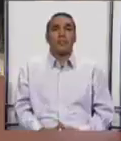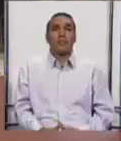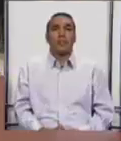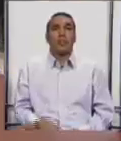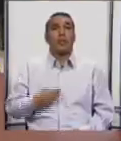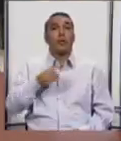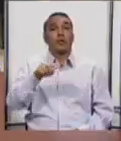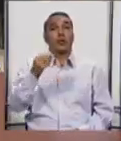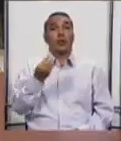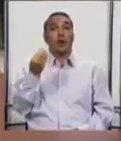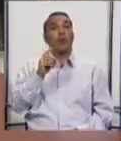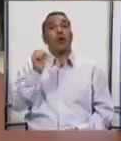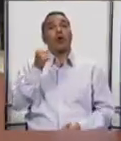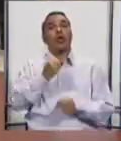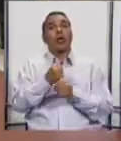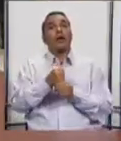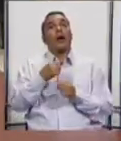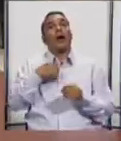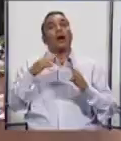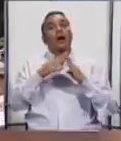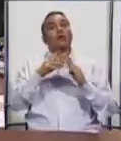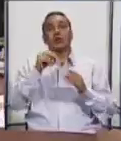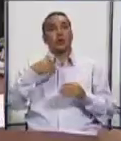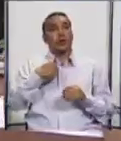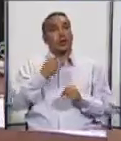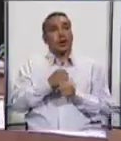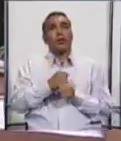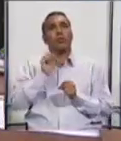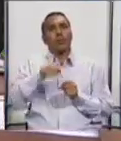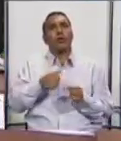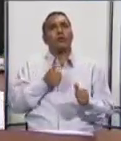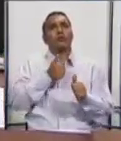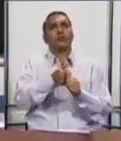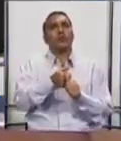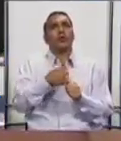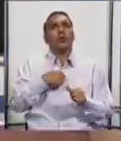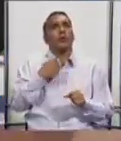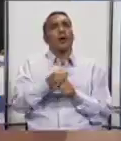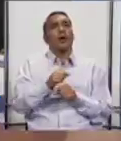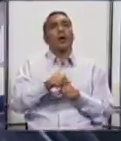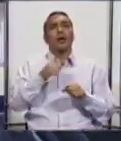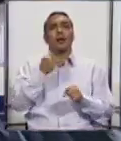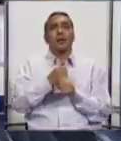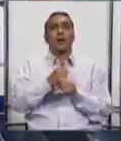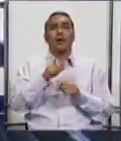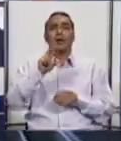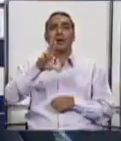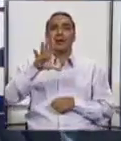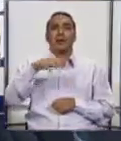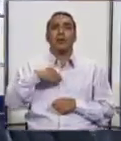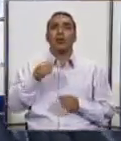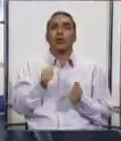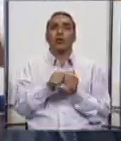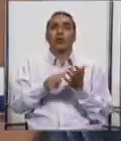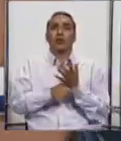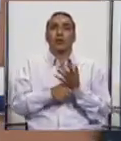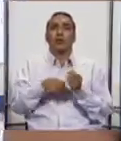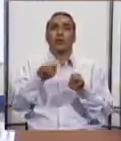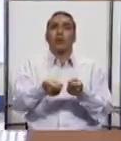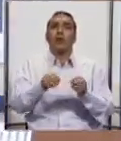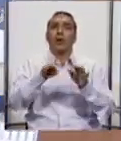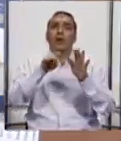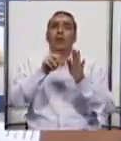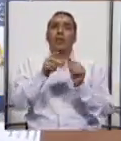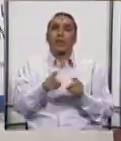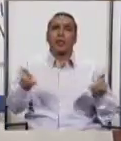Si usted es joven o ama de casa y no encuentra trabajo, puede acercarse a las sedes del movimiento Alianza País con su cédula de identidad, registrar sus datos